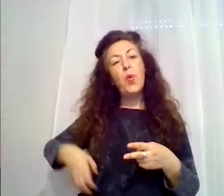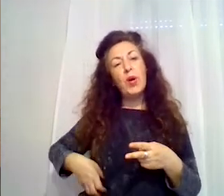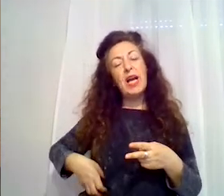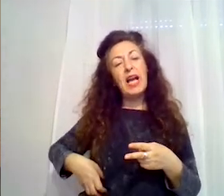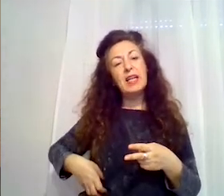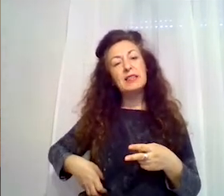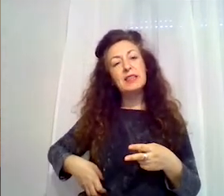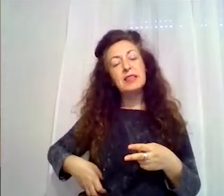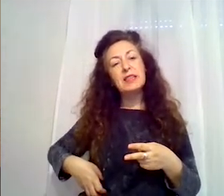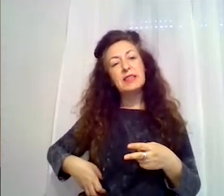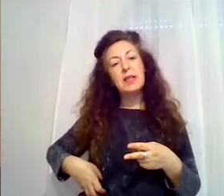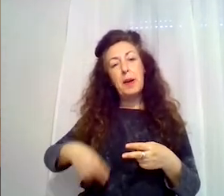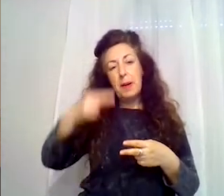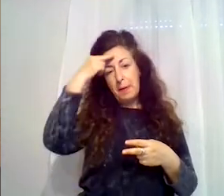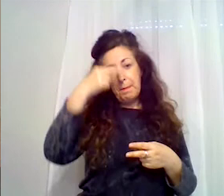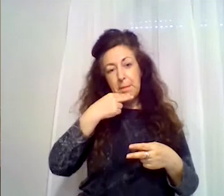de la...